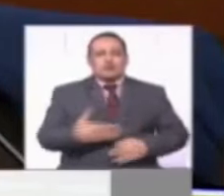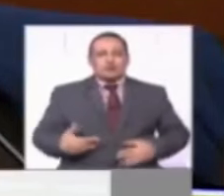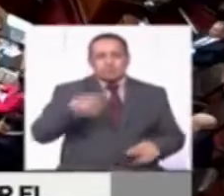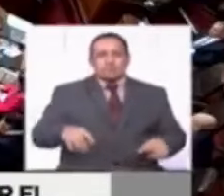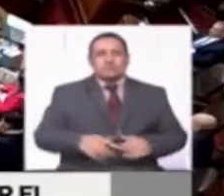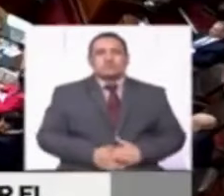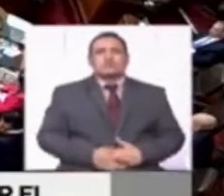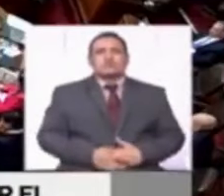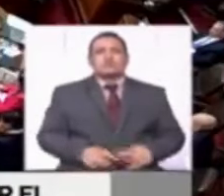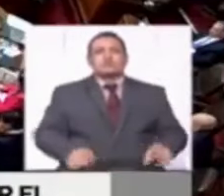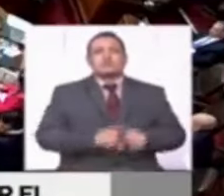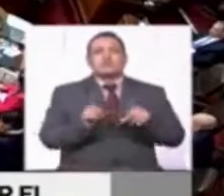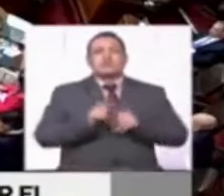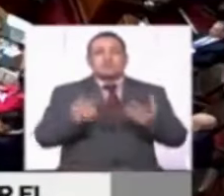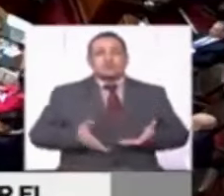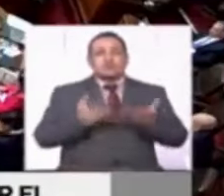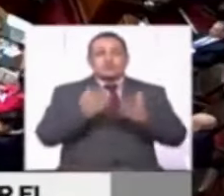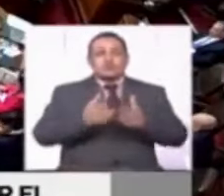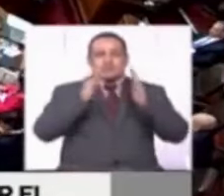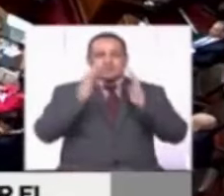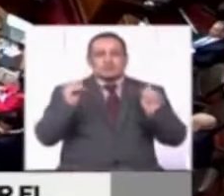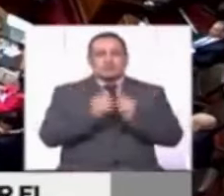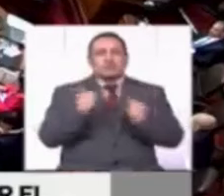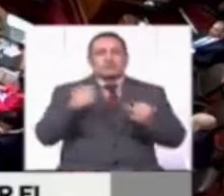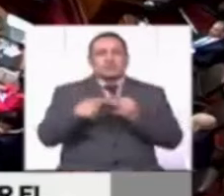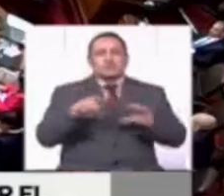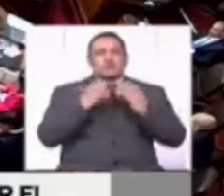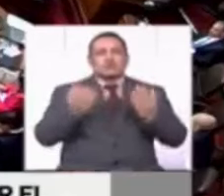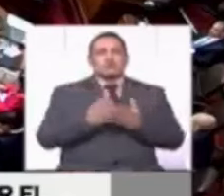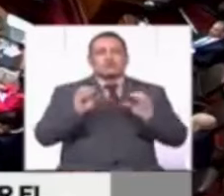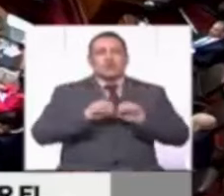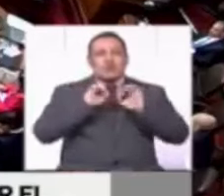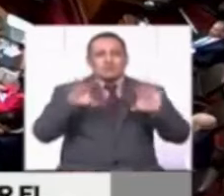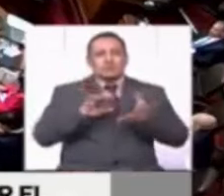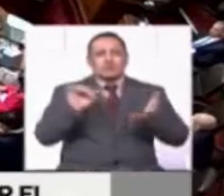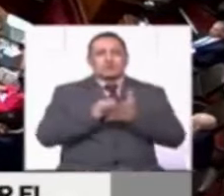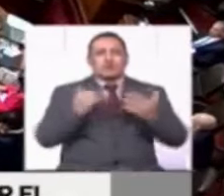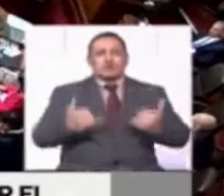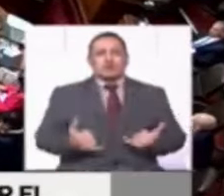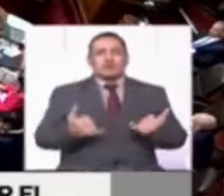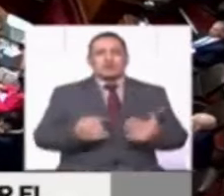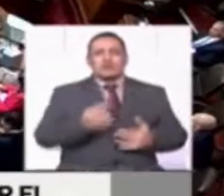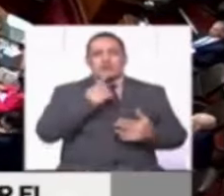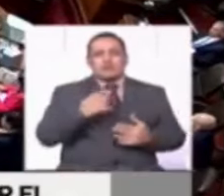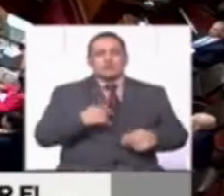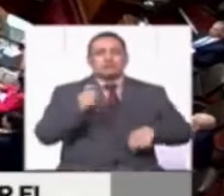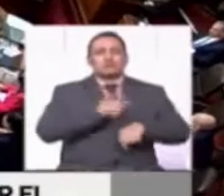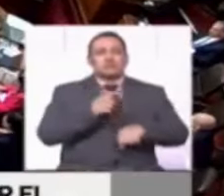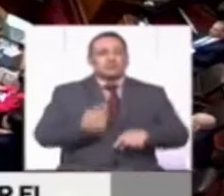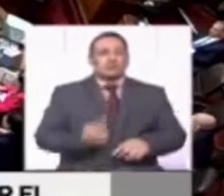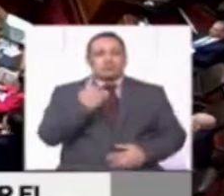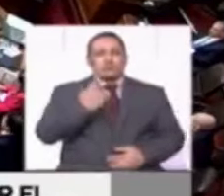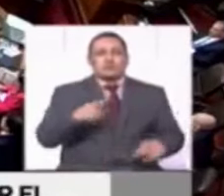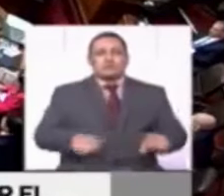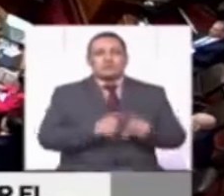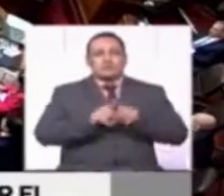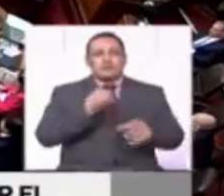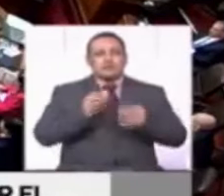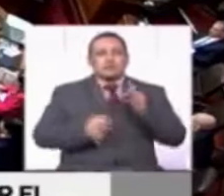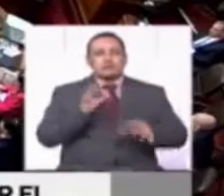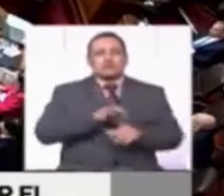Derecho. Por su intermedio me dirijo a todos los colegas con un llamado que hoy estamos ante una oportunidad única para hacer